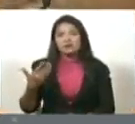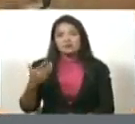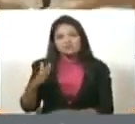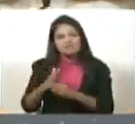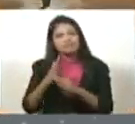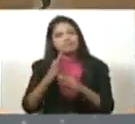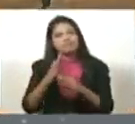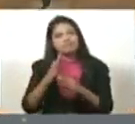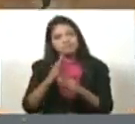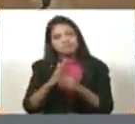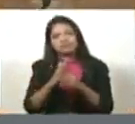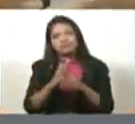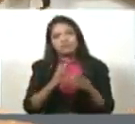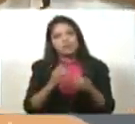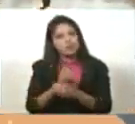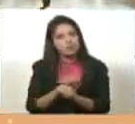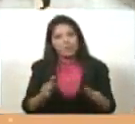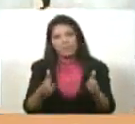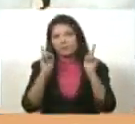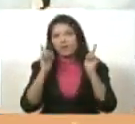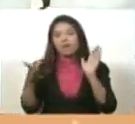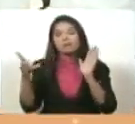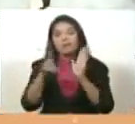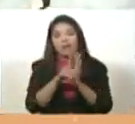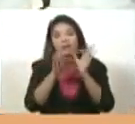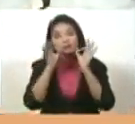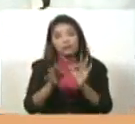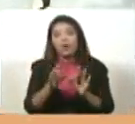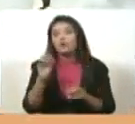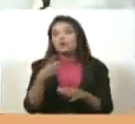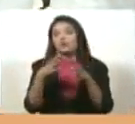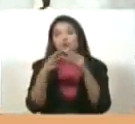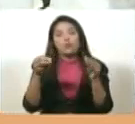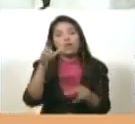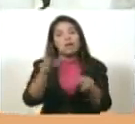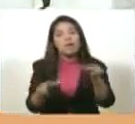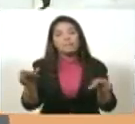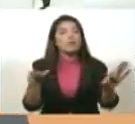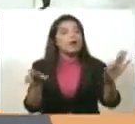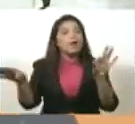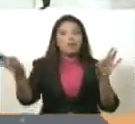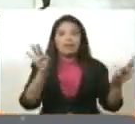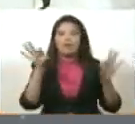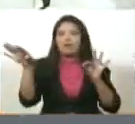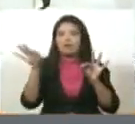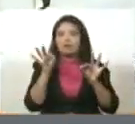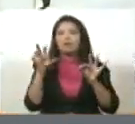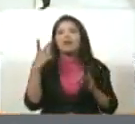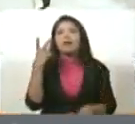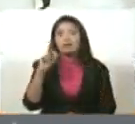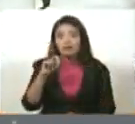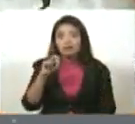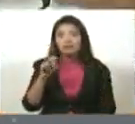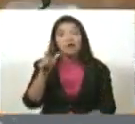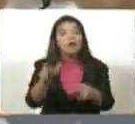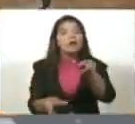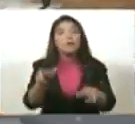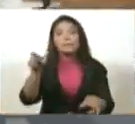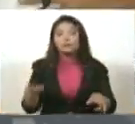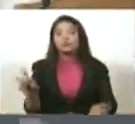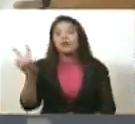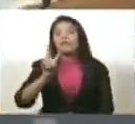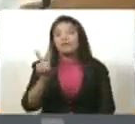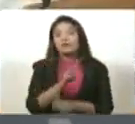cortar, imposibilitar el derecho sagrado que tiene todo ciudadano a elegir. Este 30, los ciudadanos